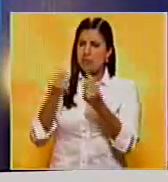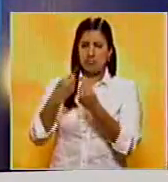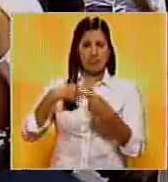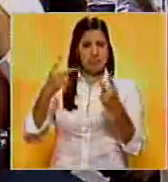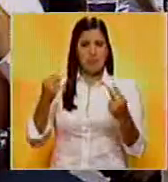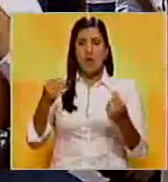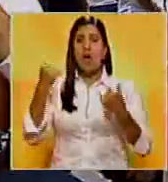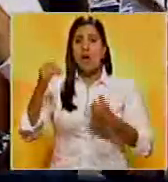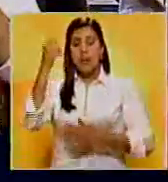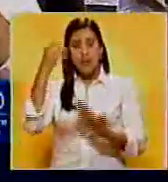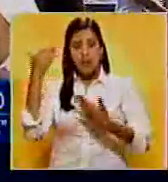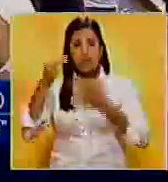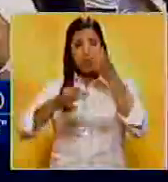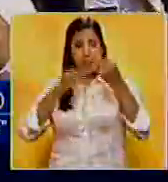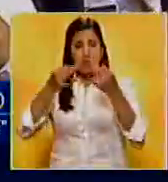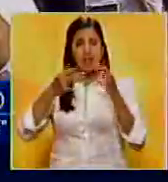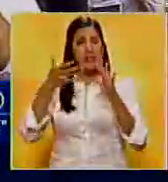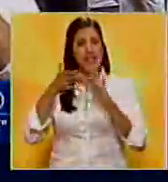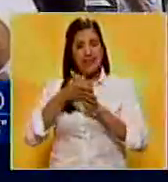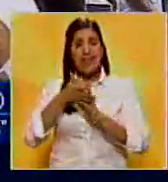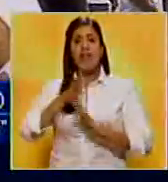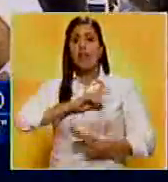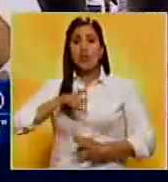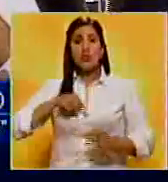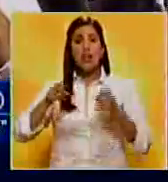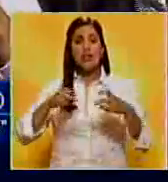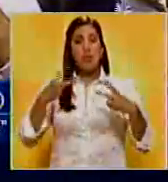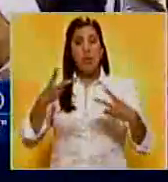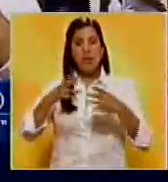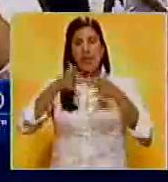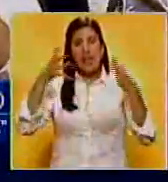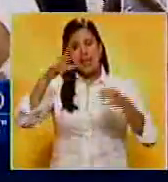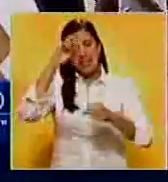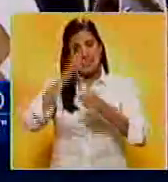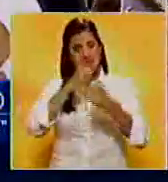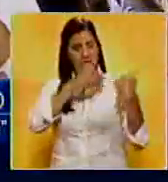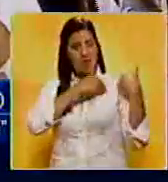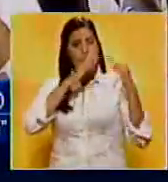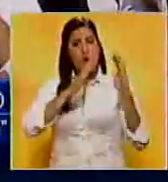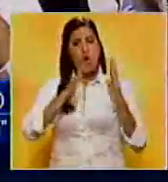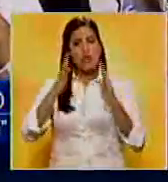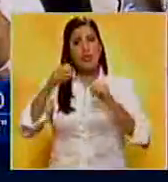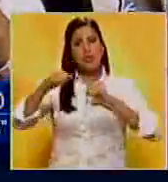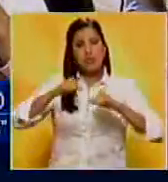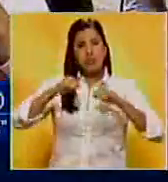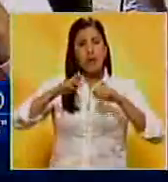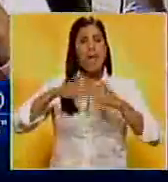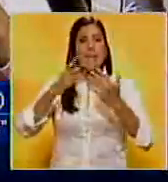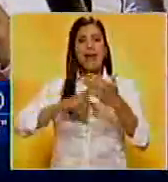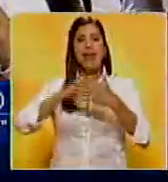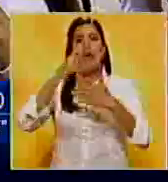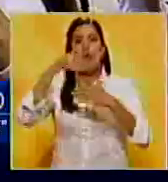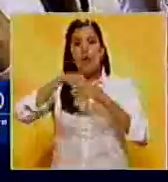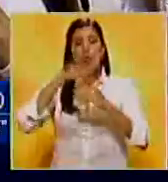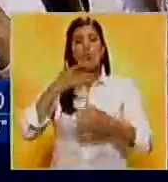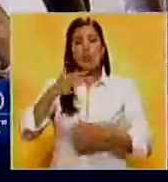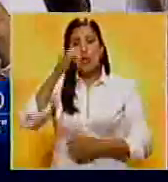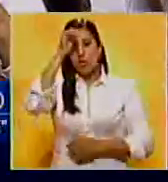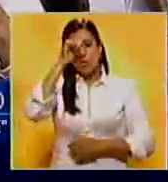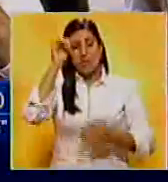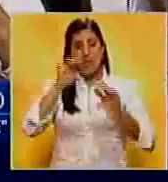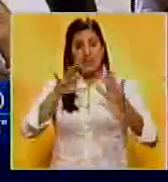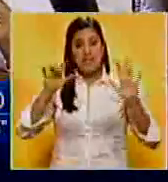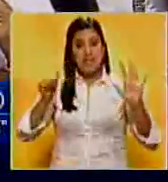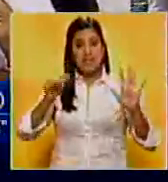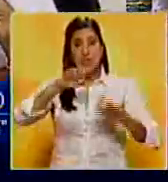Maduro el parlamentario detalló que se Está realizando una inmensa tarea de organización y movilización para el plebicito convocado para el domingo